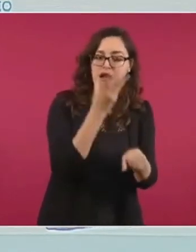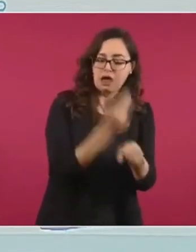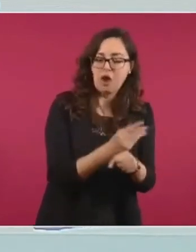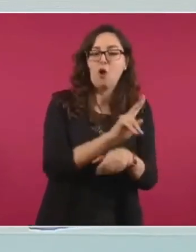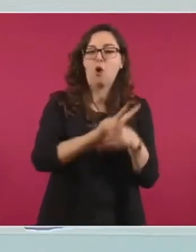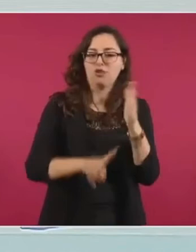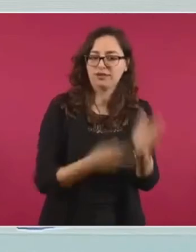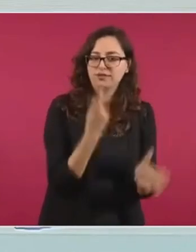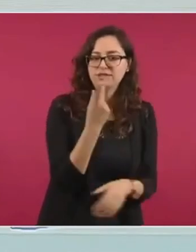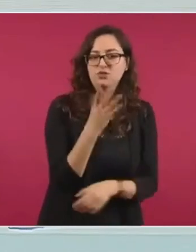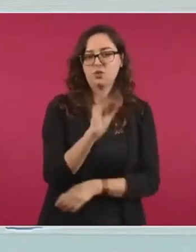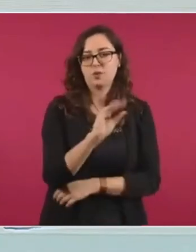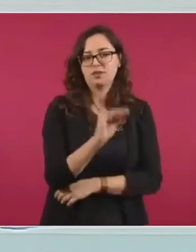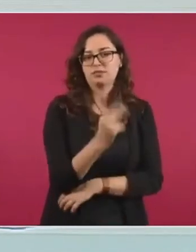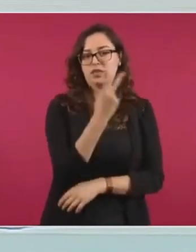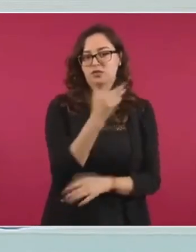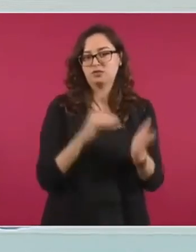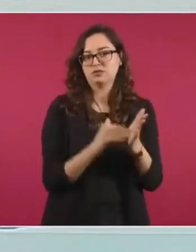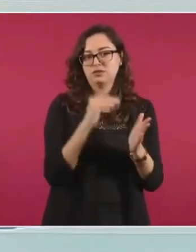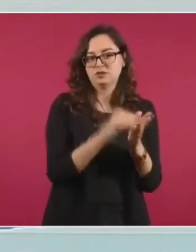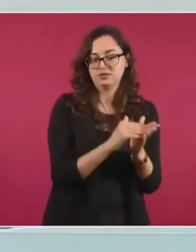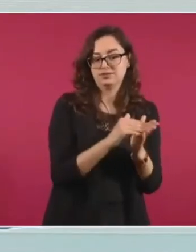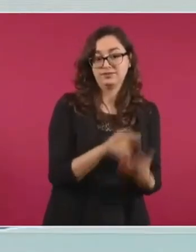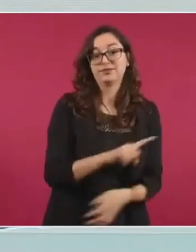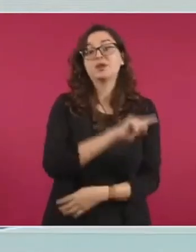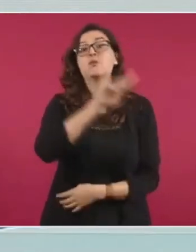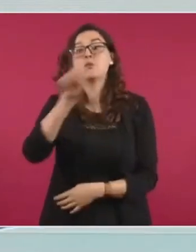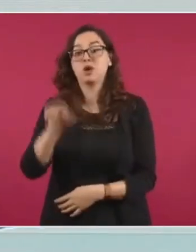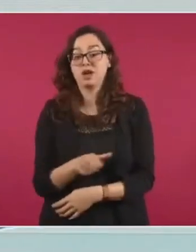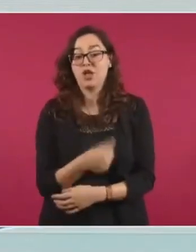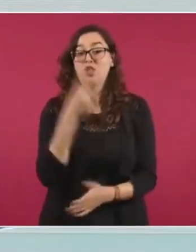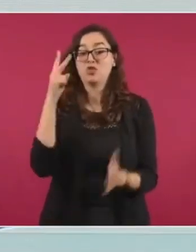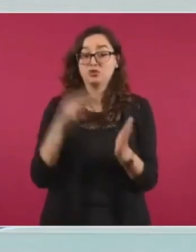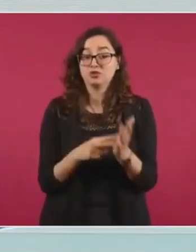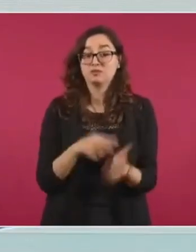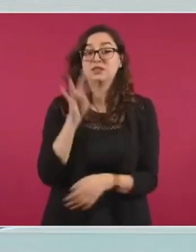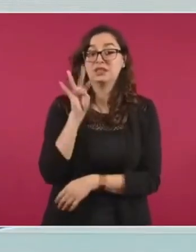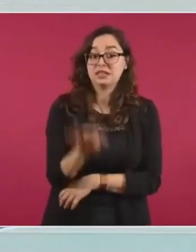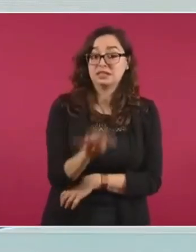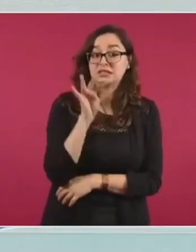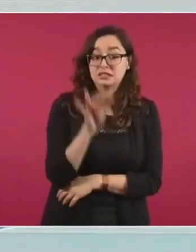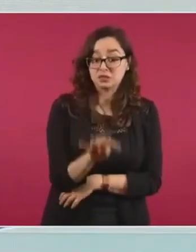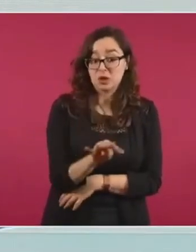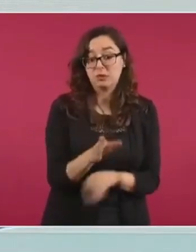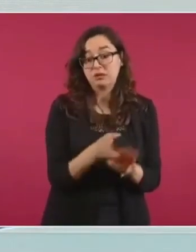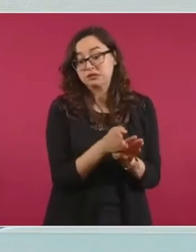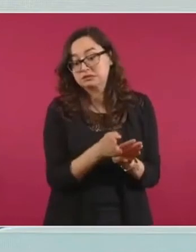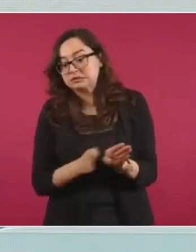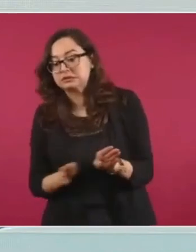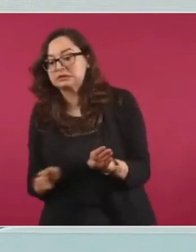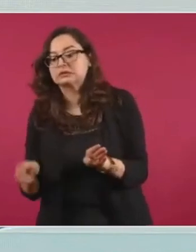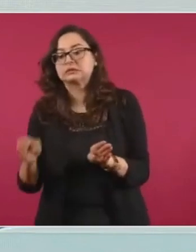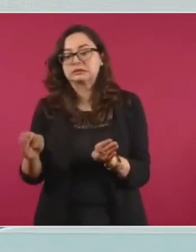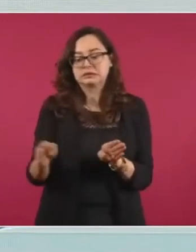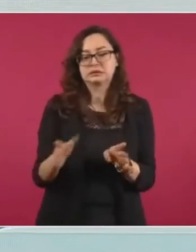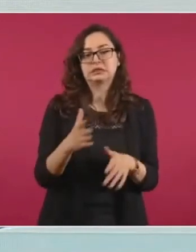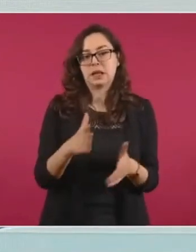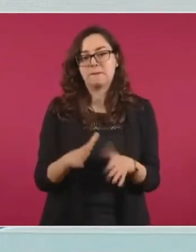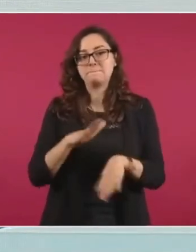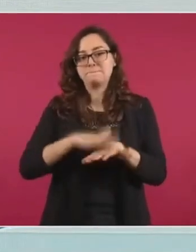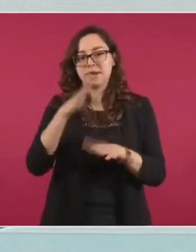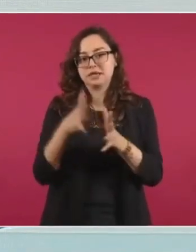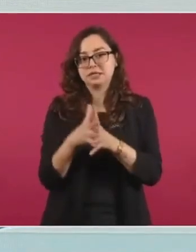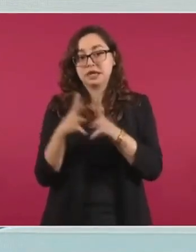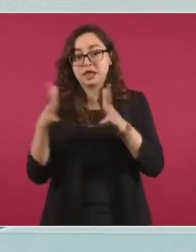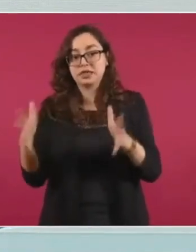como ya explicaron, se hizo una nueva parte que es llamado el dedo L para poder ampliar, que tuvo ya una cimentación